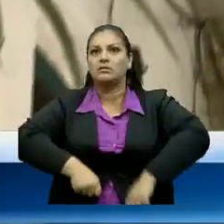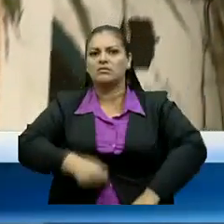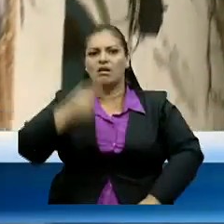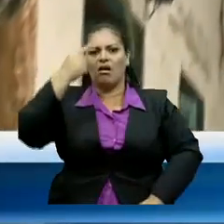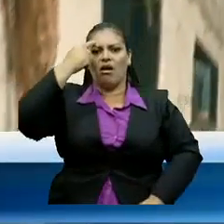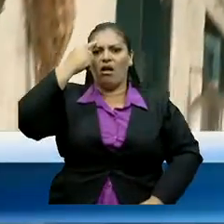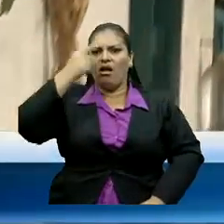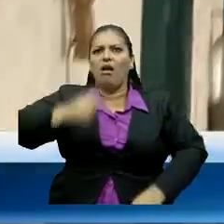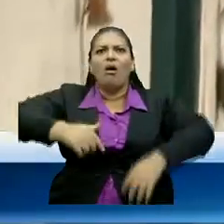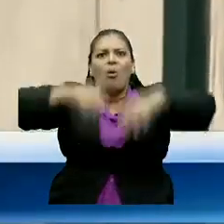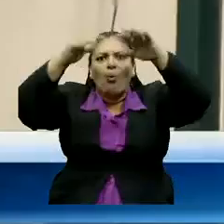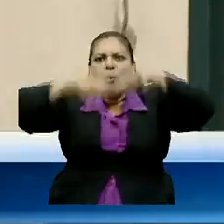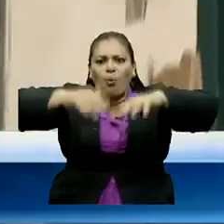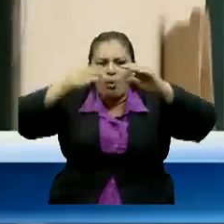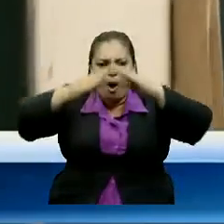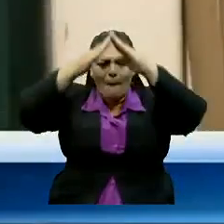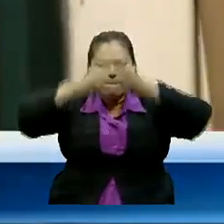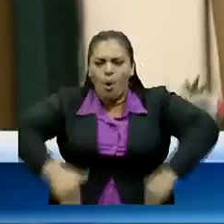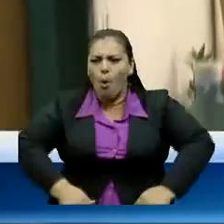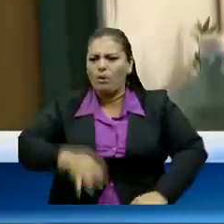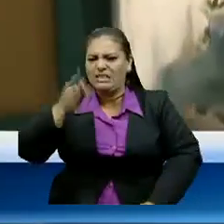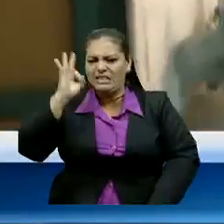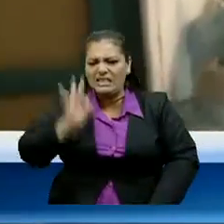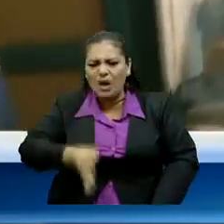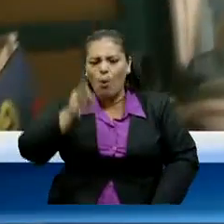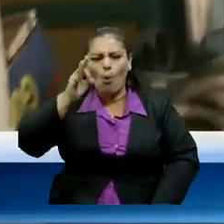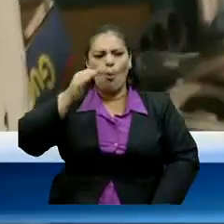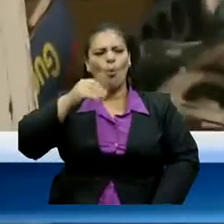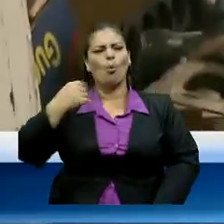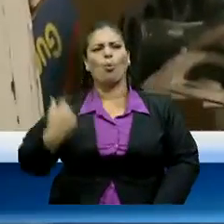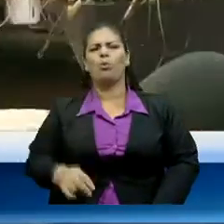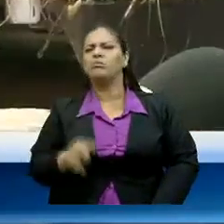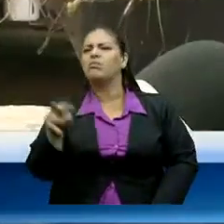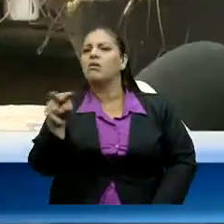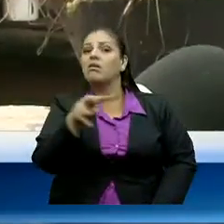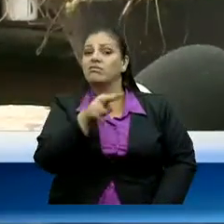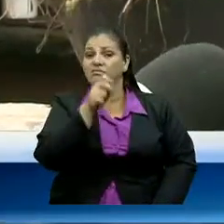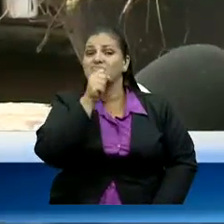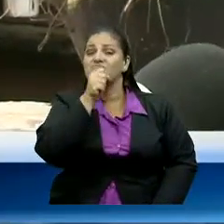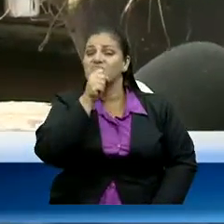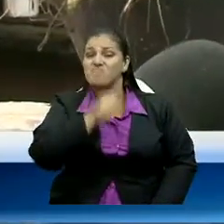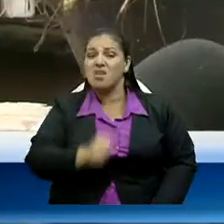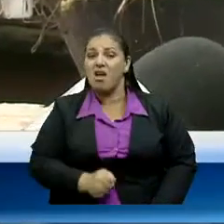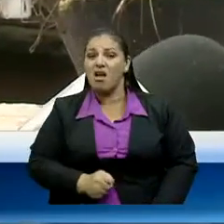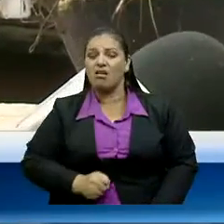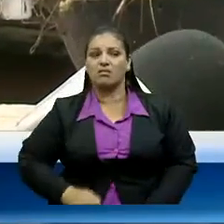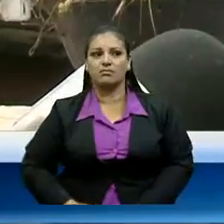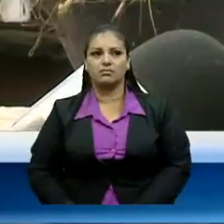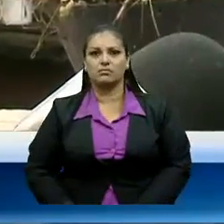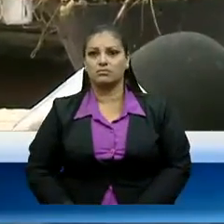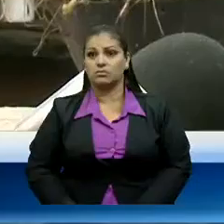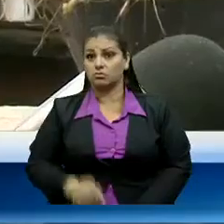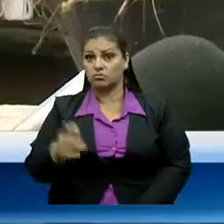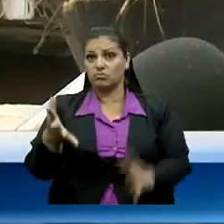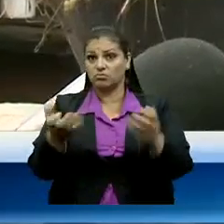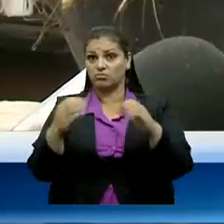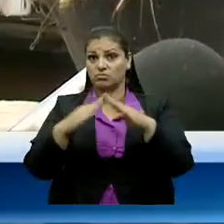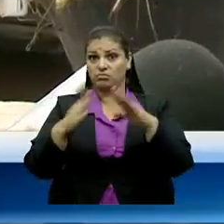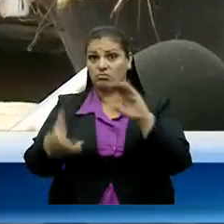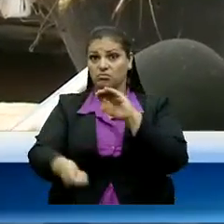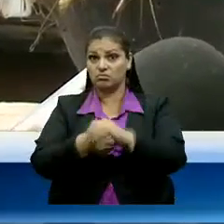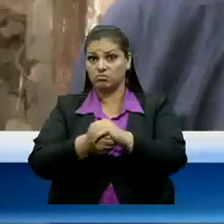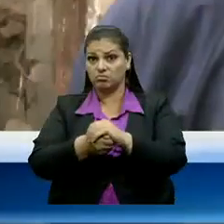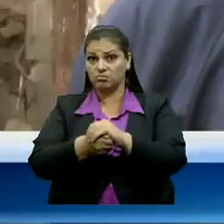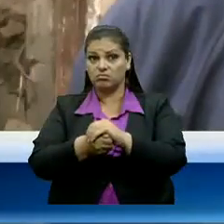ha cedido, al igual que columnas y vigas que ya dejan ver sus años. Ya no hay vuelta, quien quiera quedarse aquí está loco, se va a